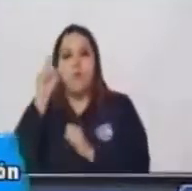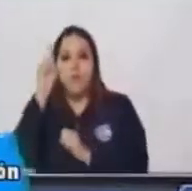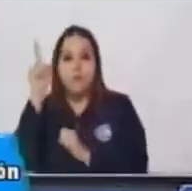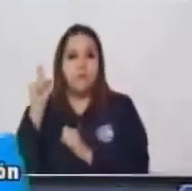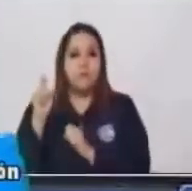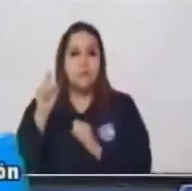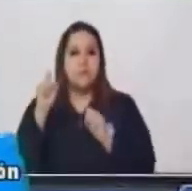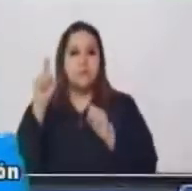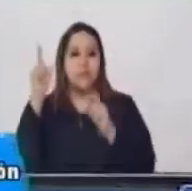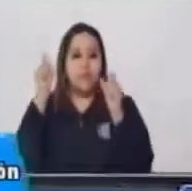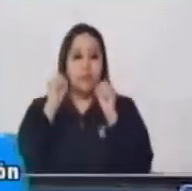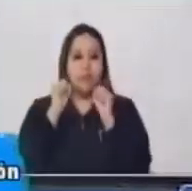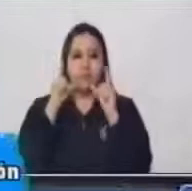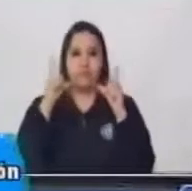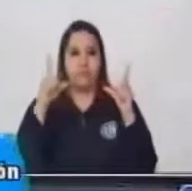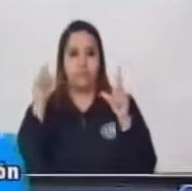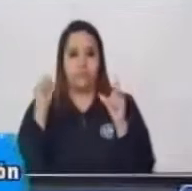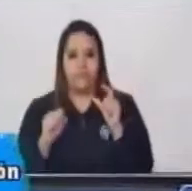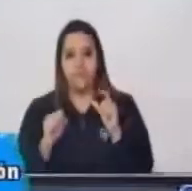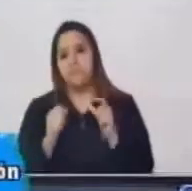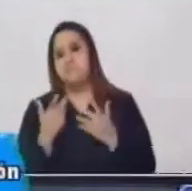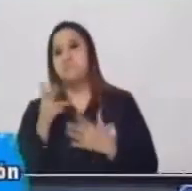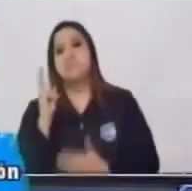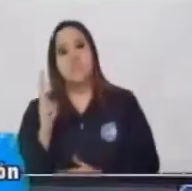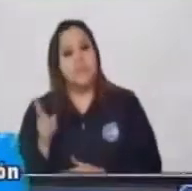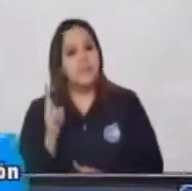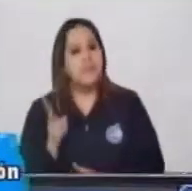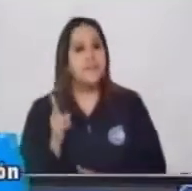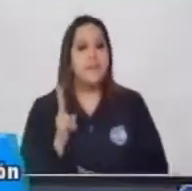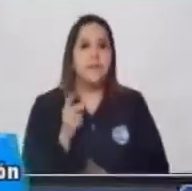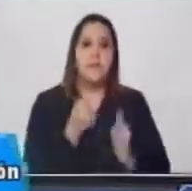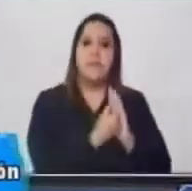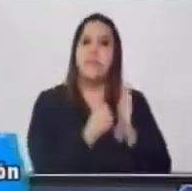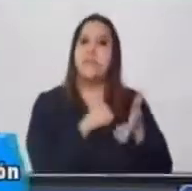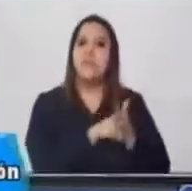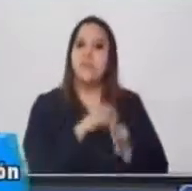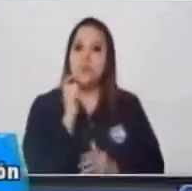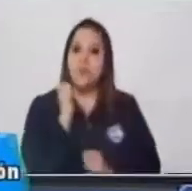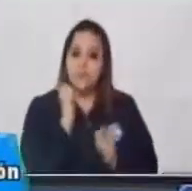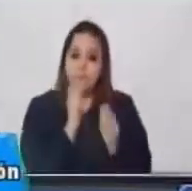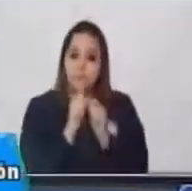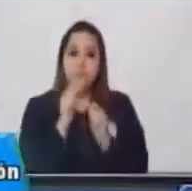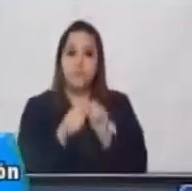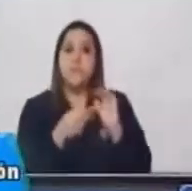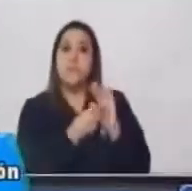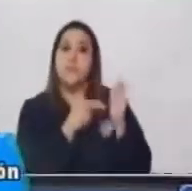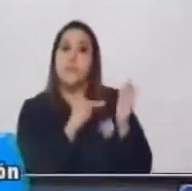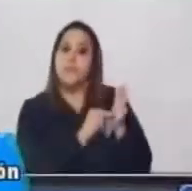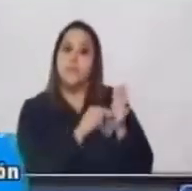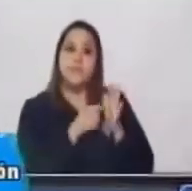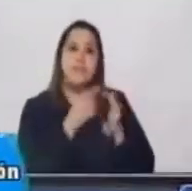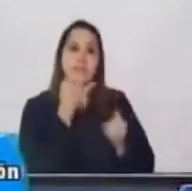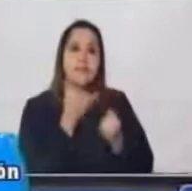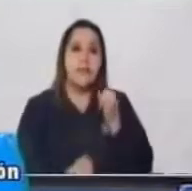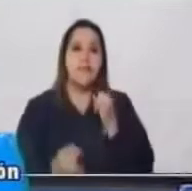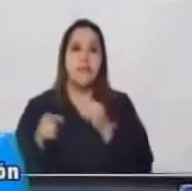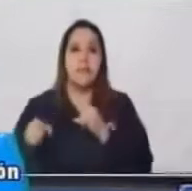un signo de admiración, pero siempre va a tener un signo de puntuación que nos va a indicar que ahí termina la